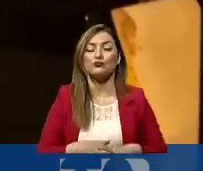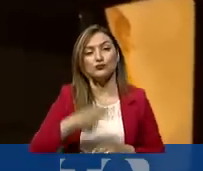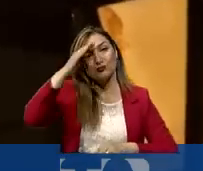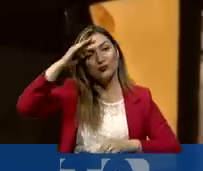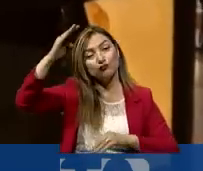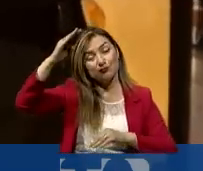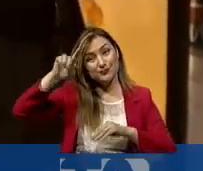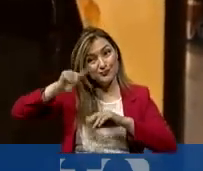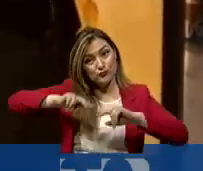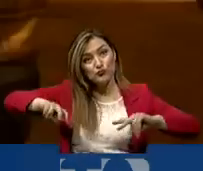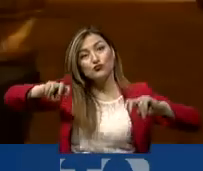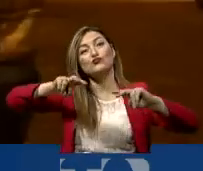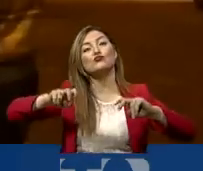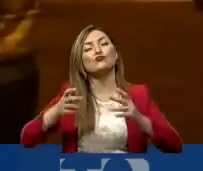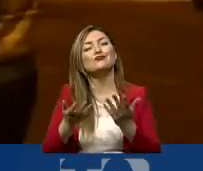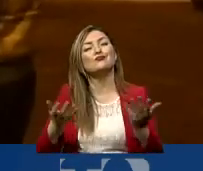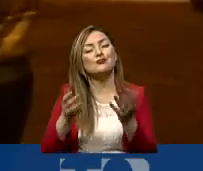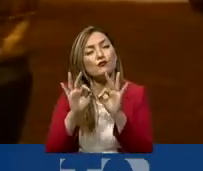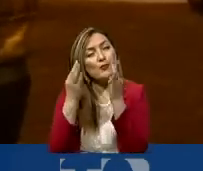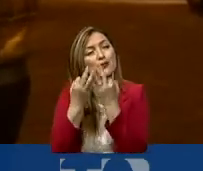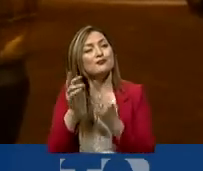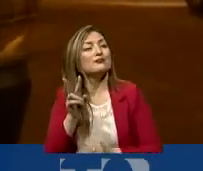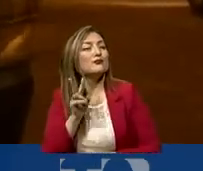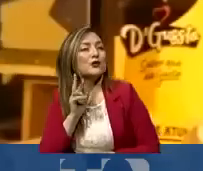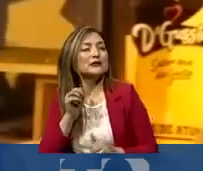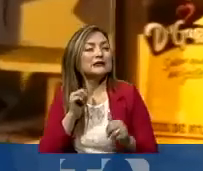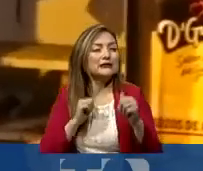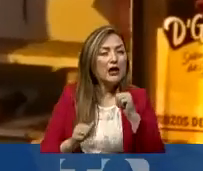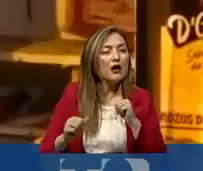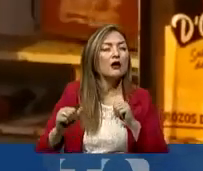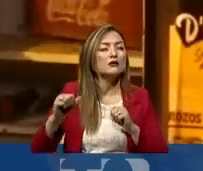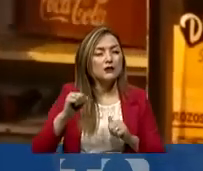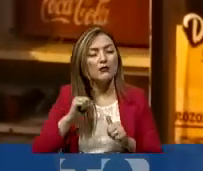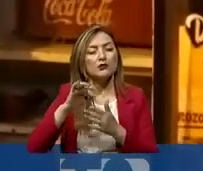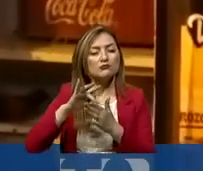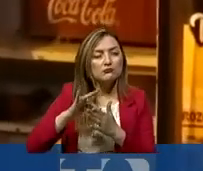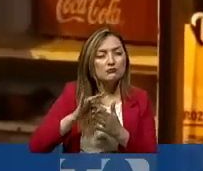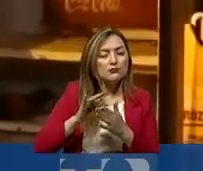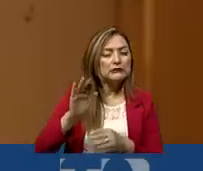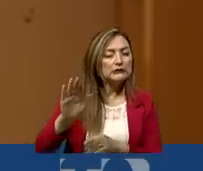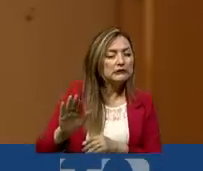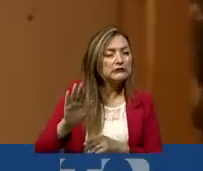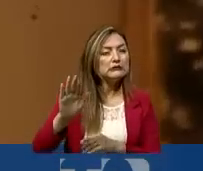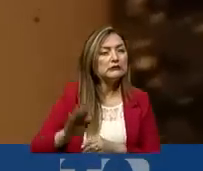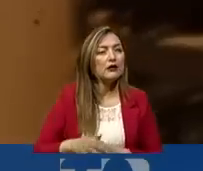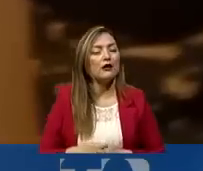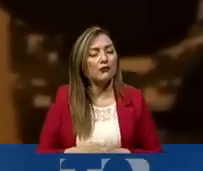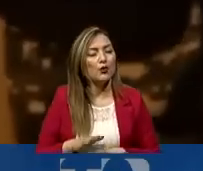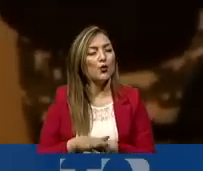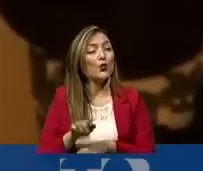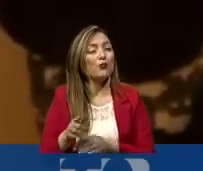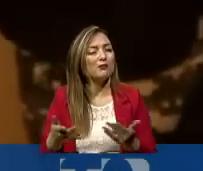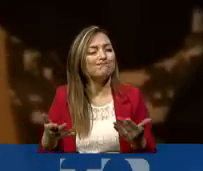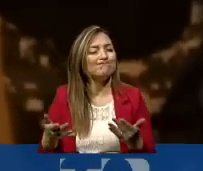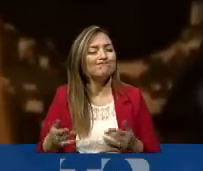policía investiga este caso particular, pues la familia afectada sufría constantes amenazas, con sólidos indicios de los posibles responsables